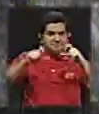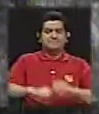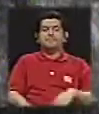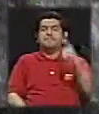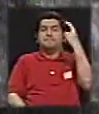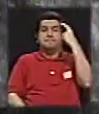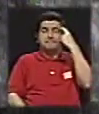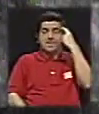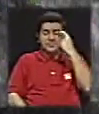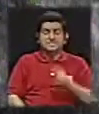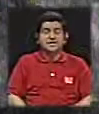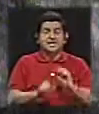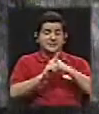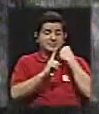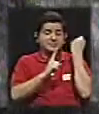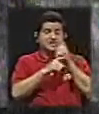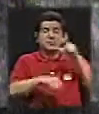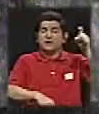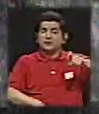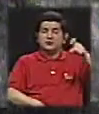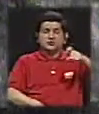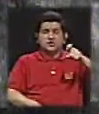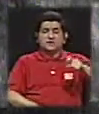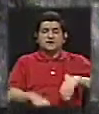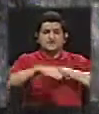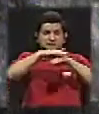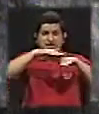imágenes esenciales de nuestra realidad desde